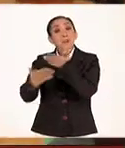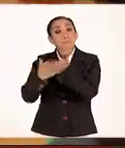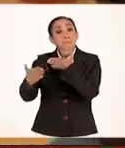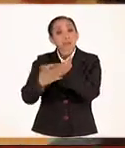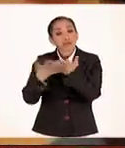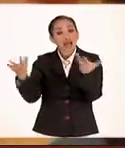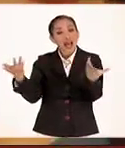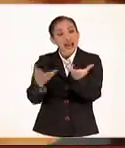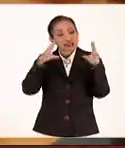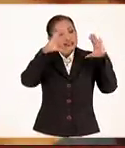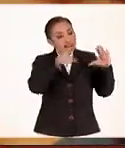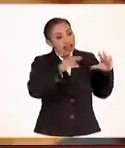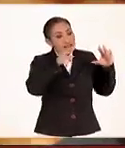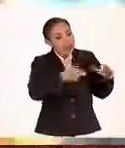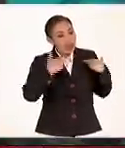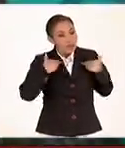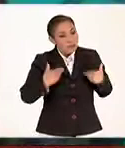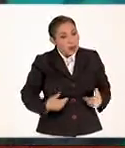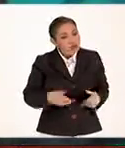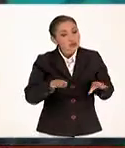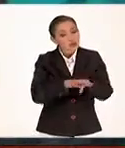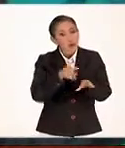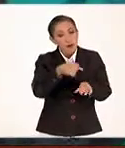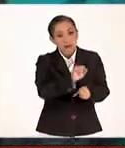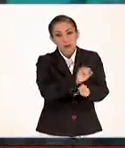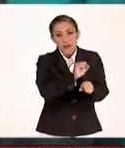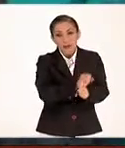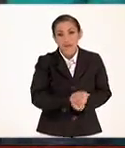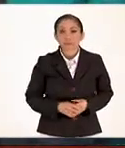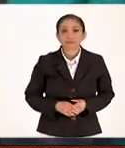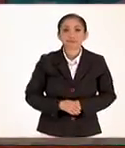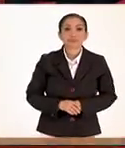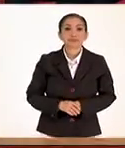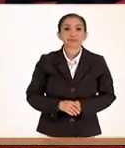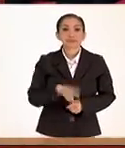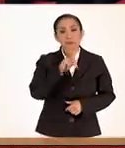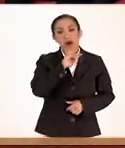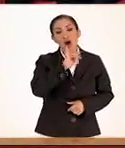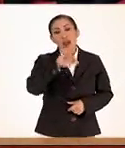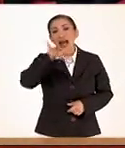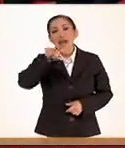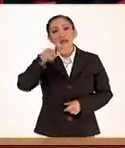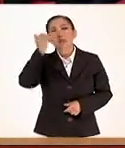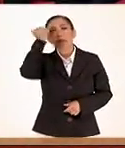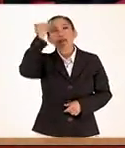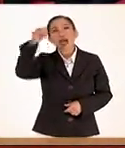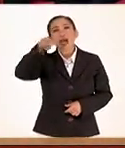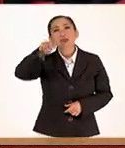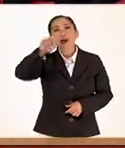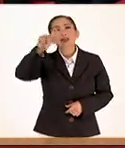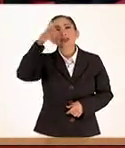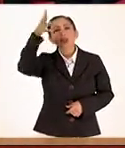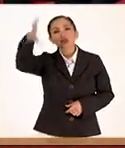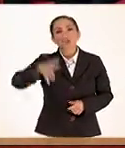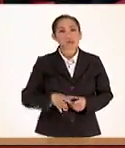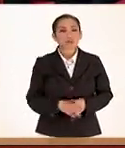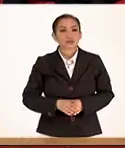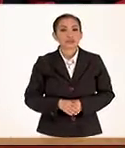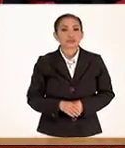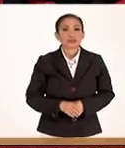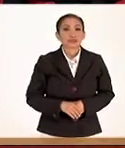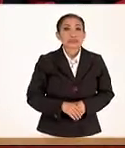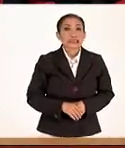enerfuel la formación del capital humano empezando en la secundaria la dian es de ustedes como se imaginan marte en un futuro